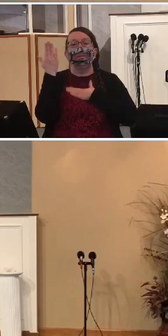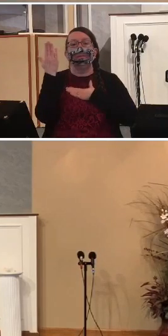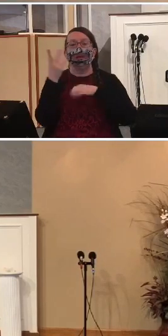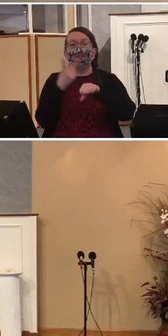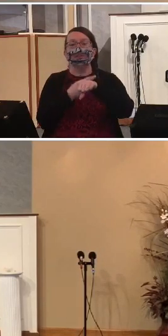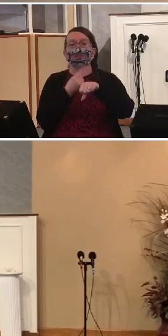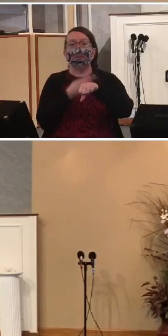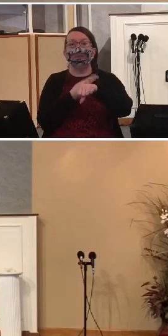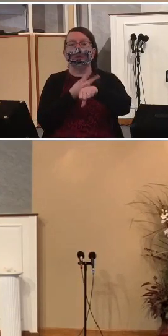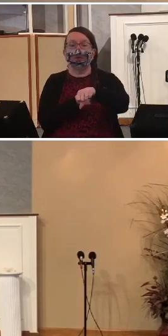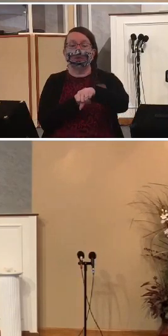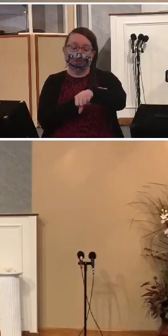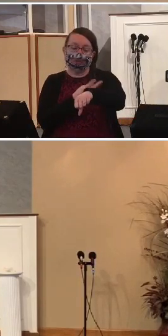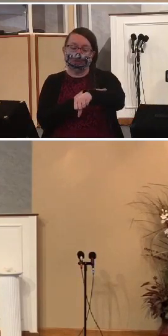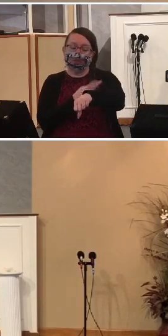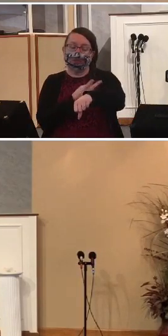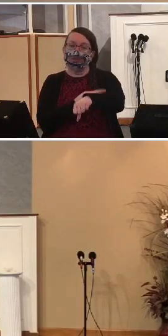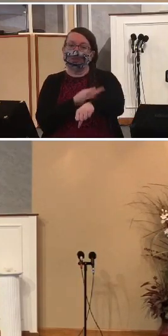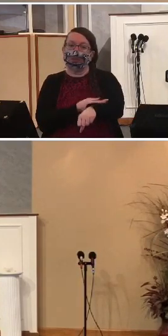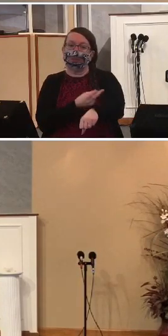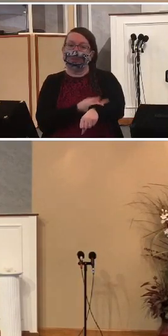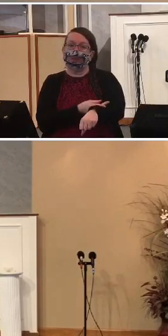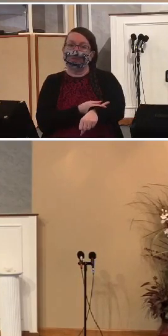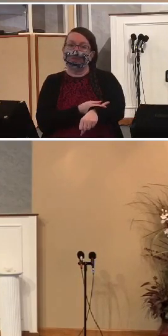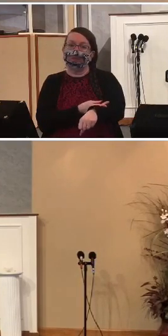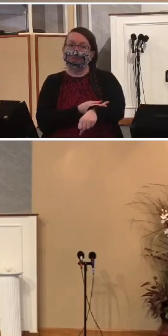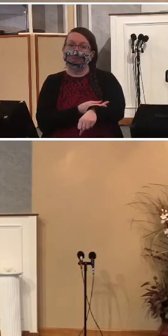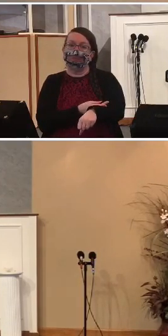alimenta mi nave.